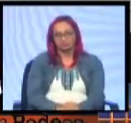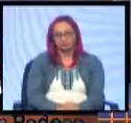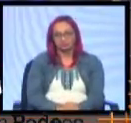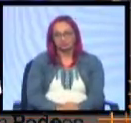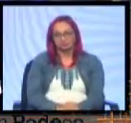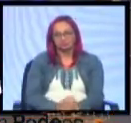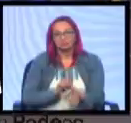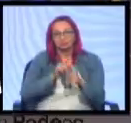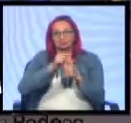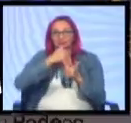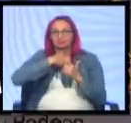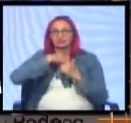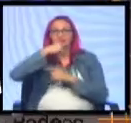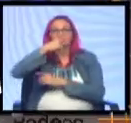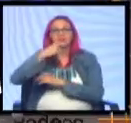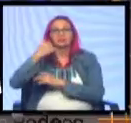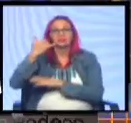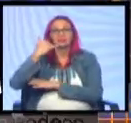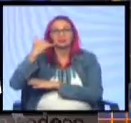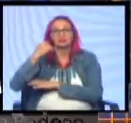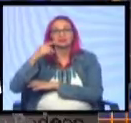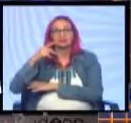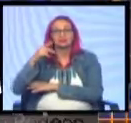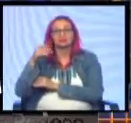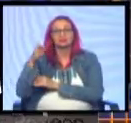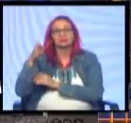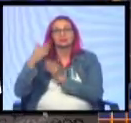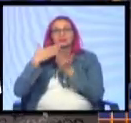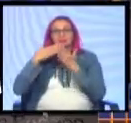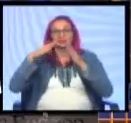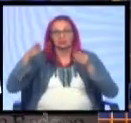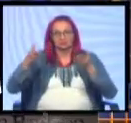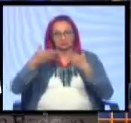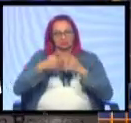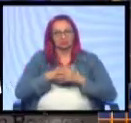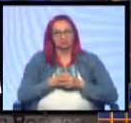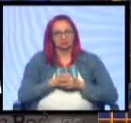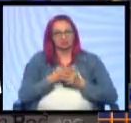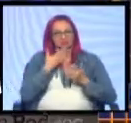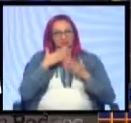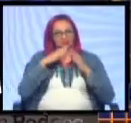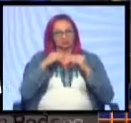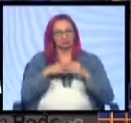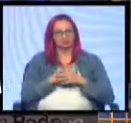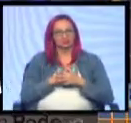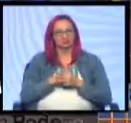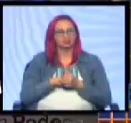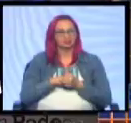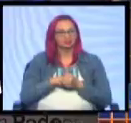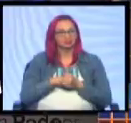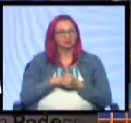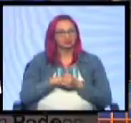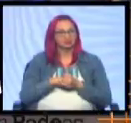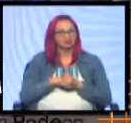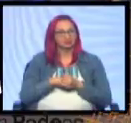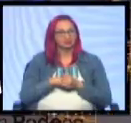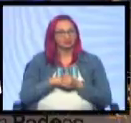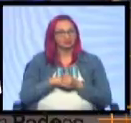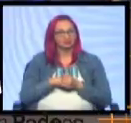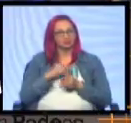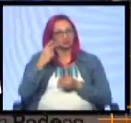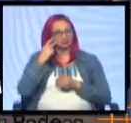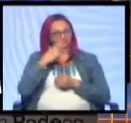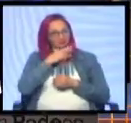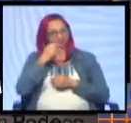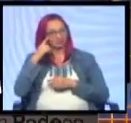cubierta. Tenemos en línea a don Gerardo, que nos llama de Paso Ancho. Muy buenas noches. Buenas. Buenas. Mire, un gusto